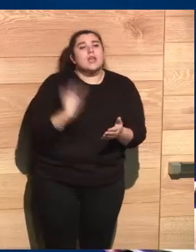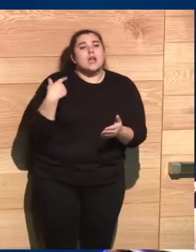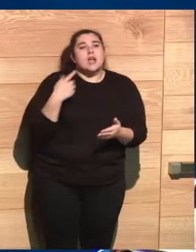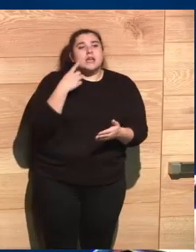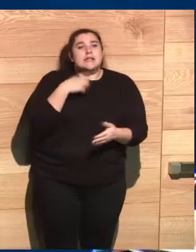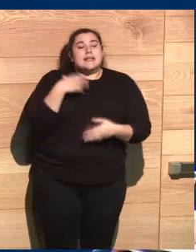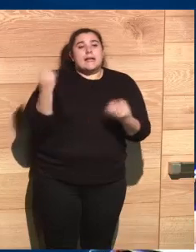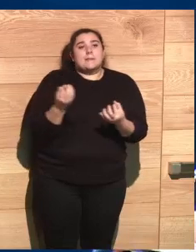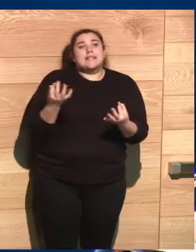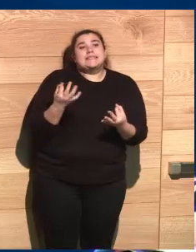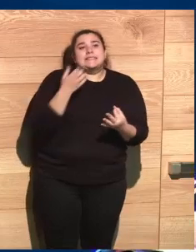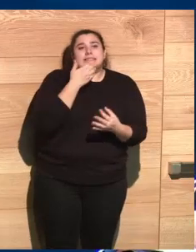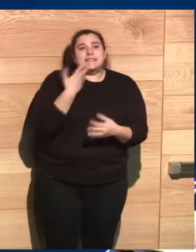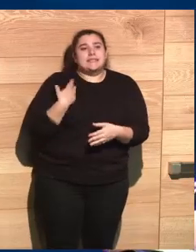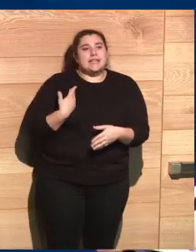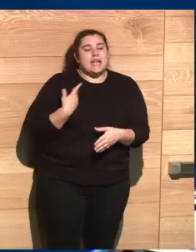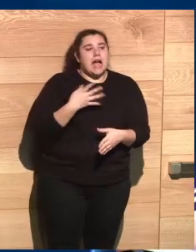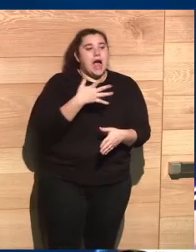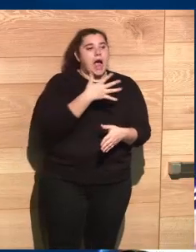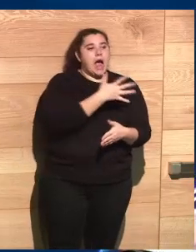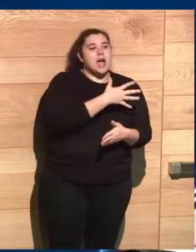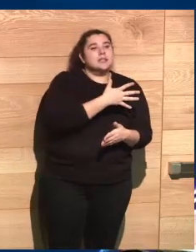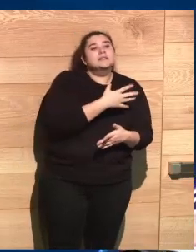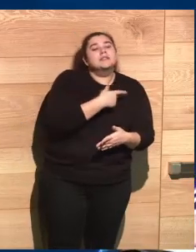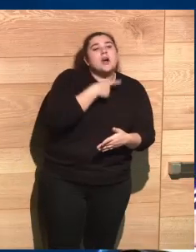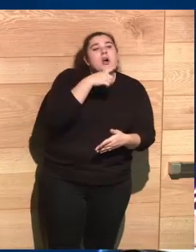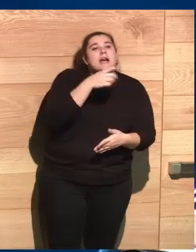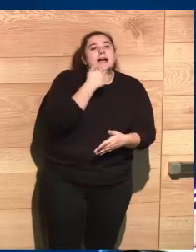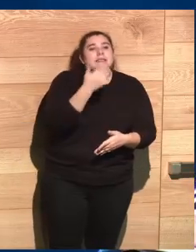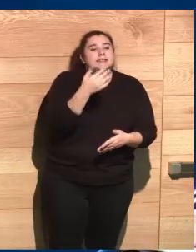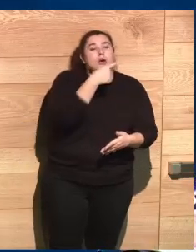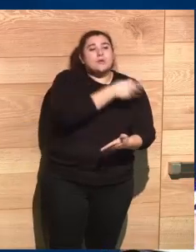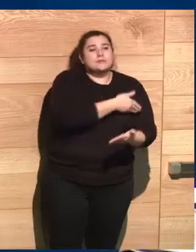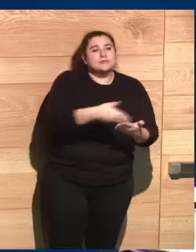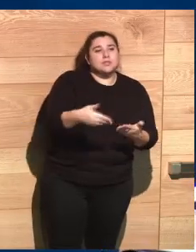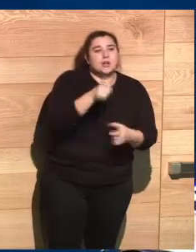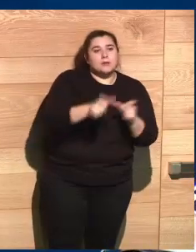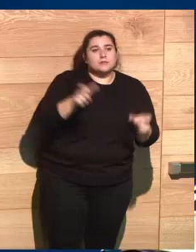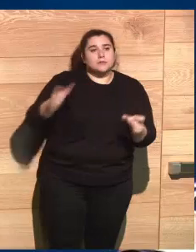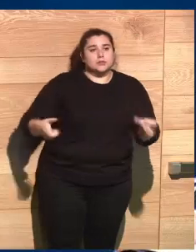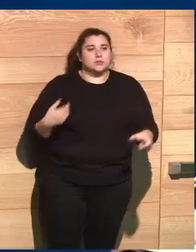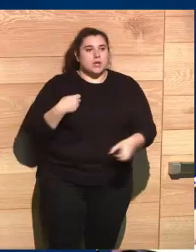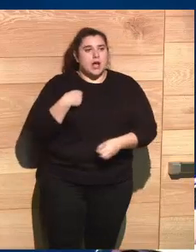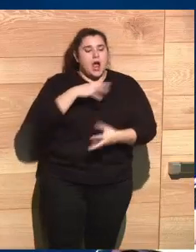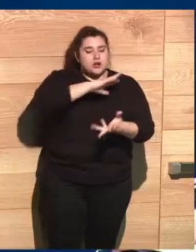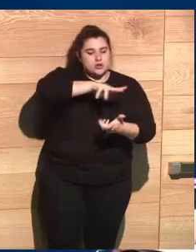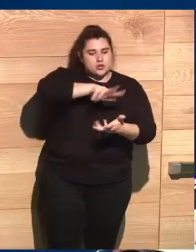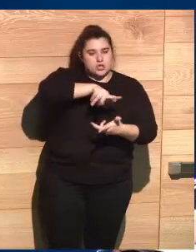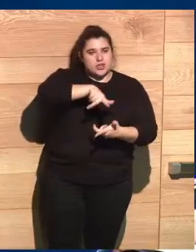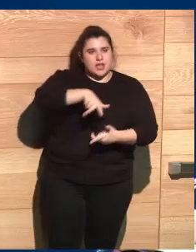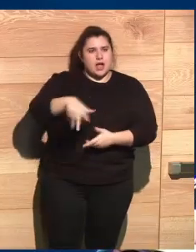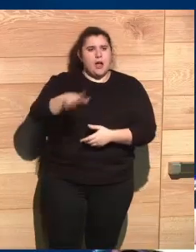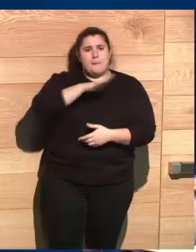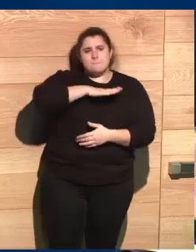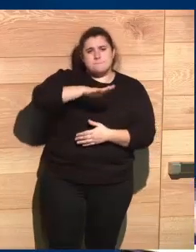si a 500.000 de personas les daban solo noticias malas, ¿no? ¿Qué pasa cuando a la gente le das malas noticias en su newsfeed? O sea, que solamente